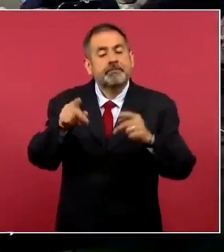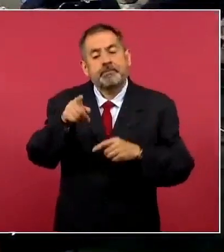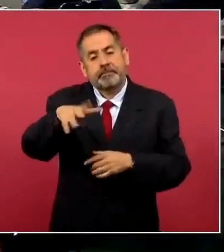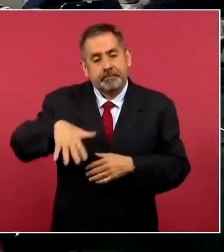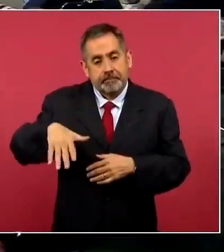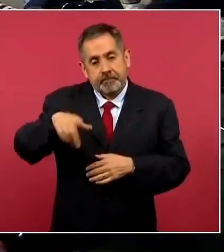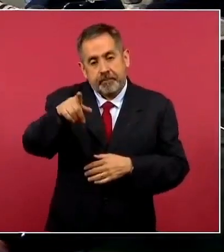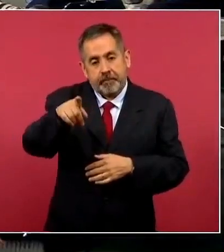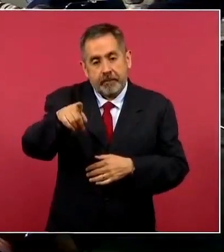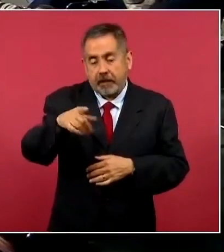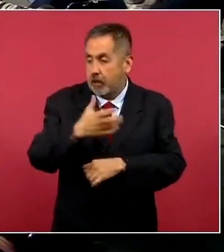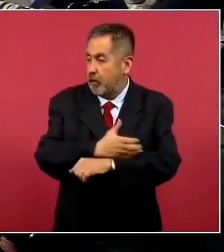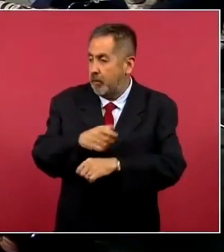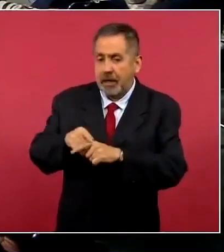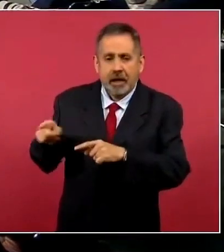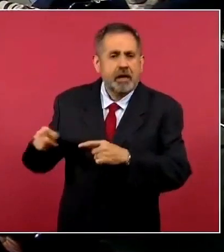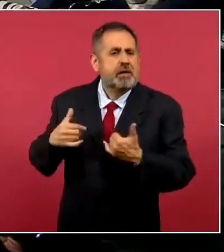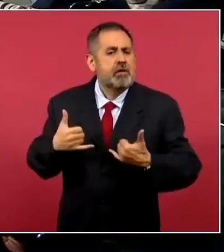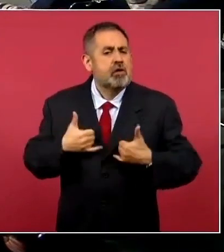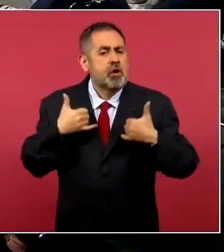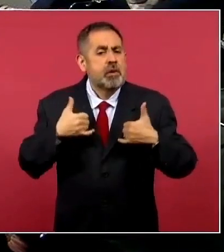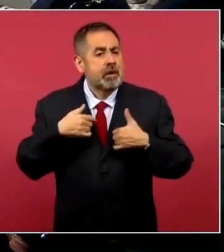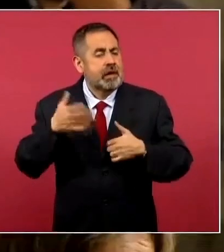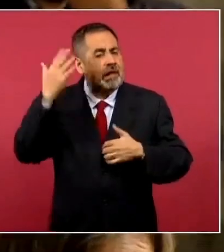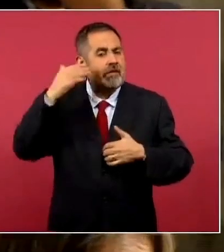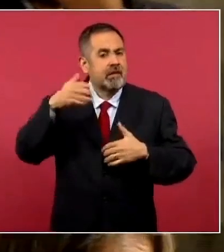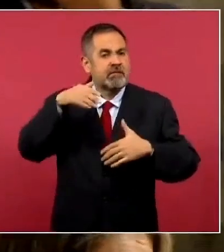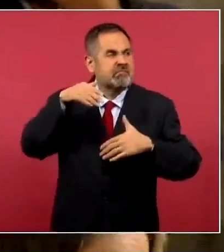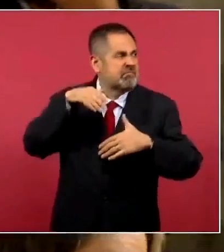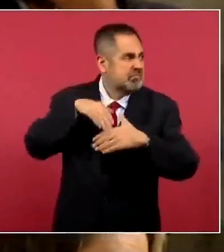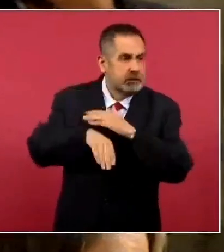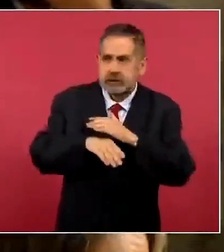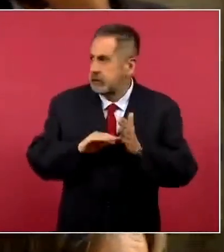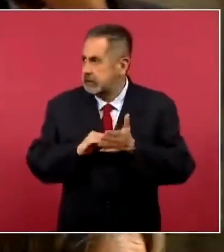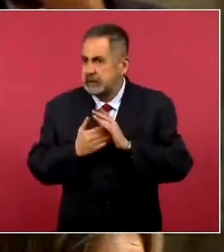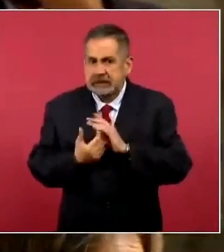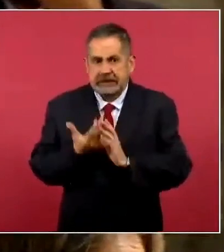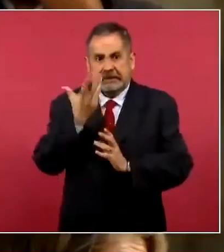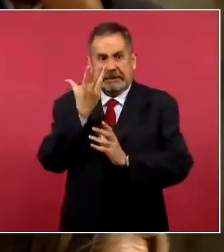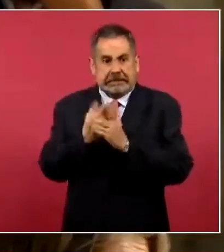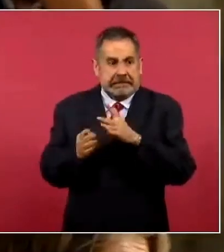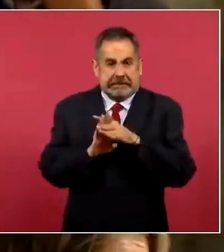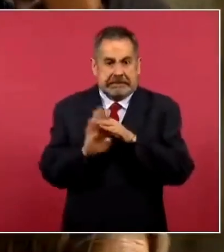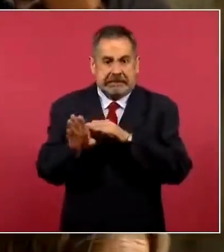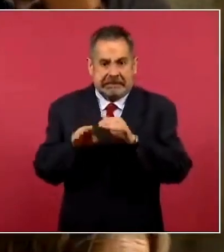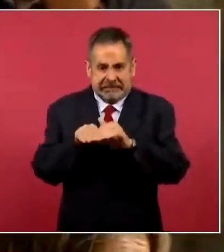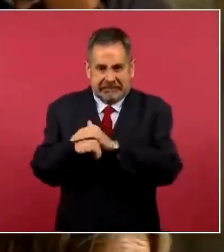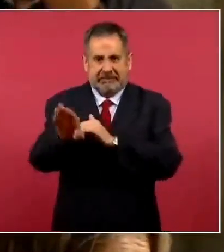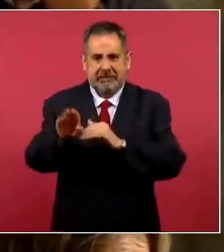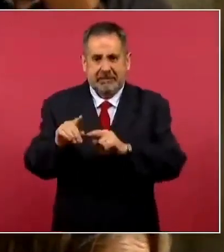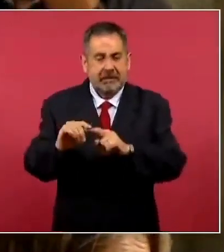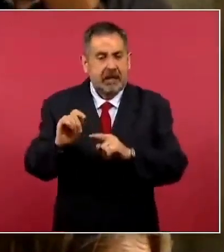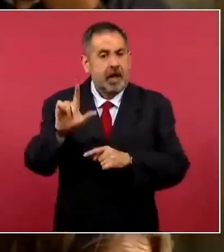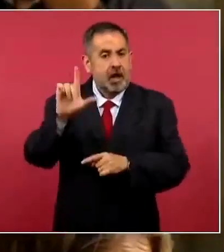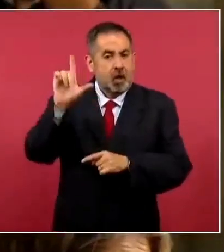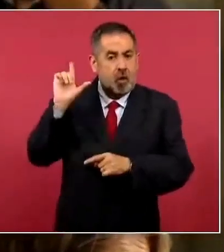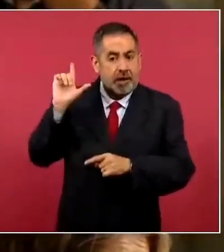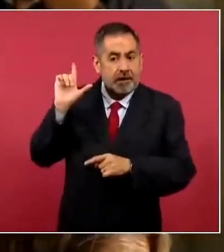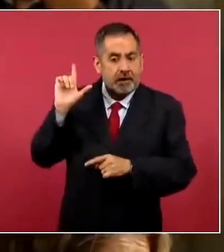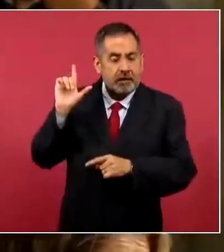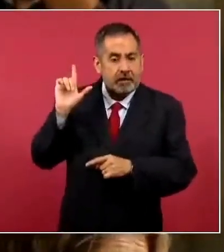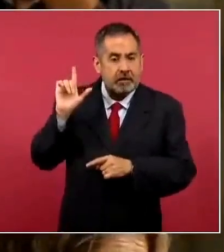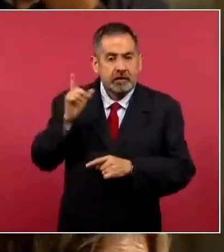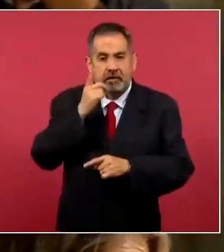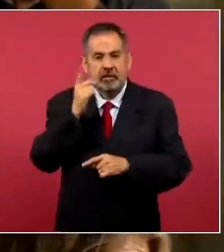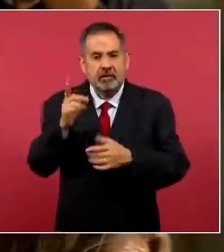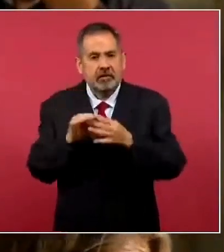Comentaba la compañera del joven que ingresó burlando la seguridad de Palacio Nacional el lunes, que